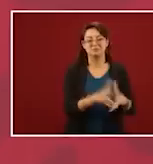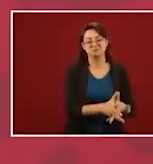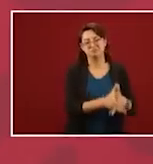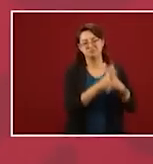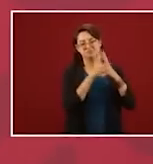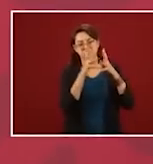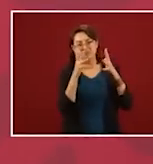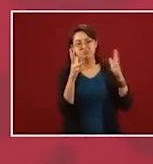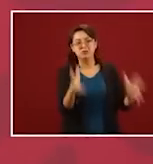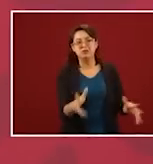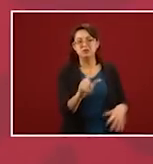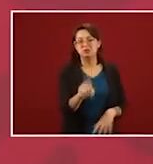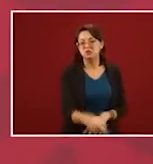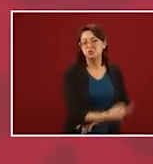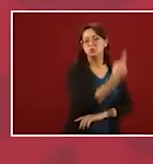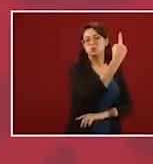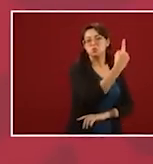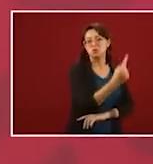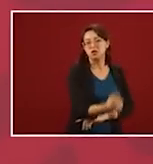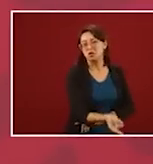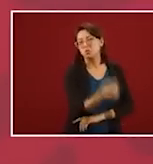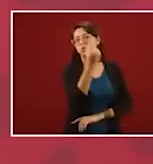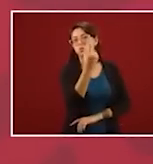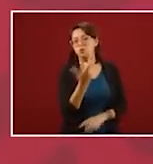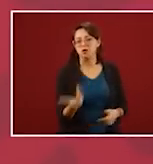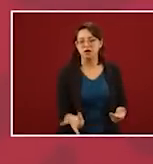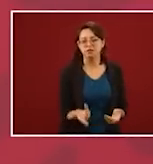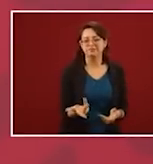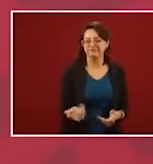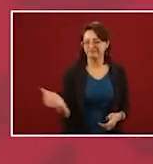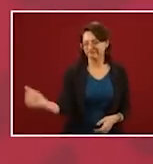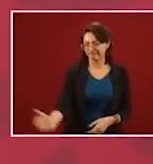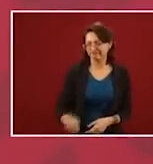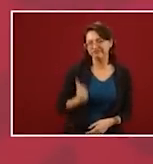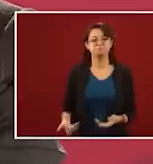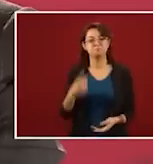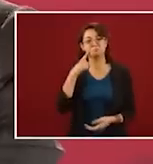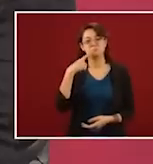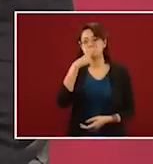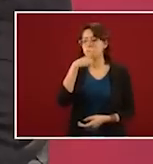que hacían jugosos negocios con las medicinas,